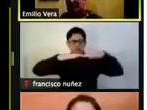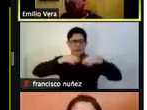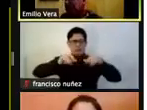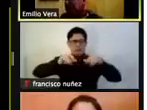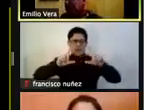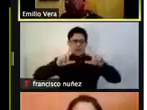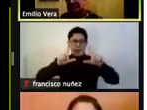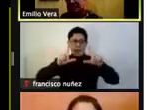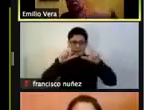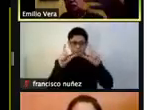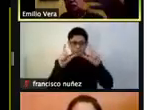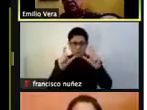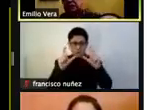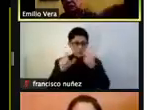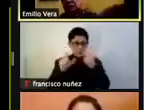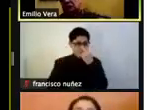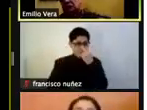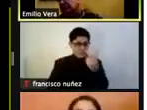tipo